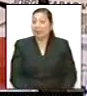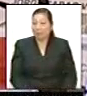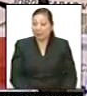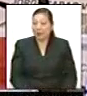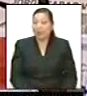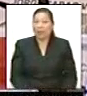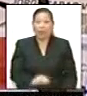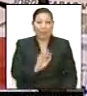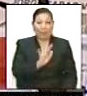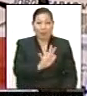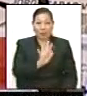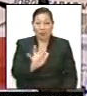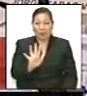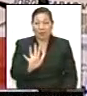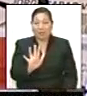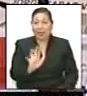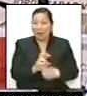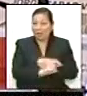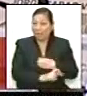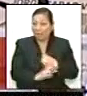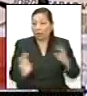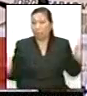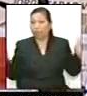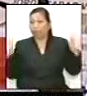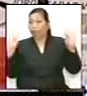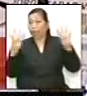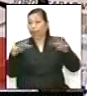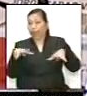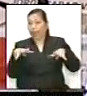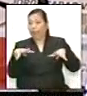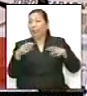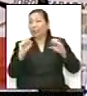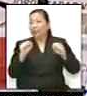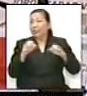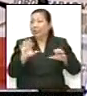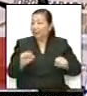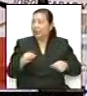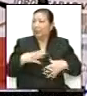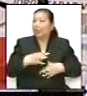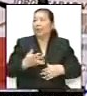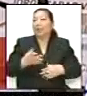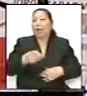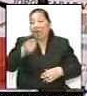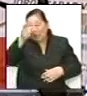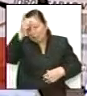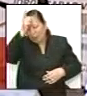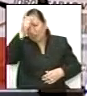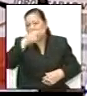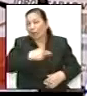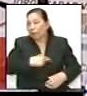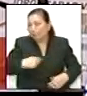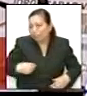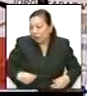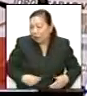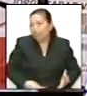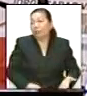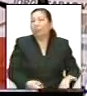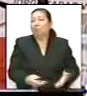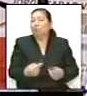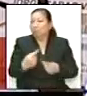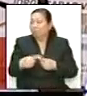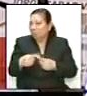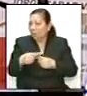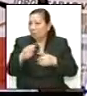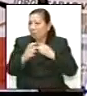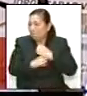55 estados observadores lo que demuestra el interés de alemania eeuu de china en fin de tantos países de